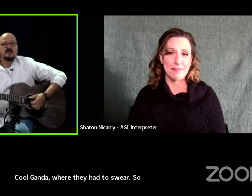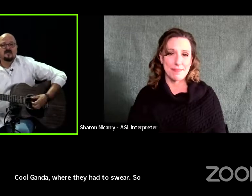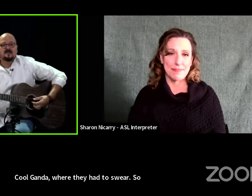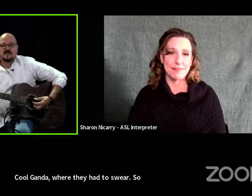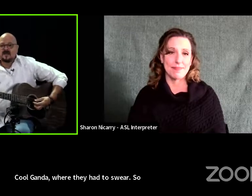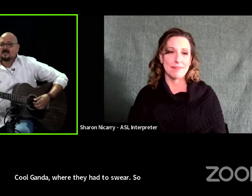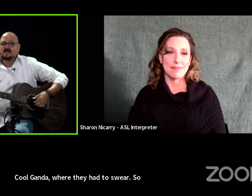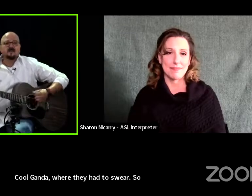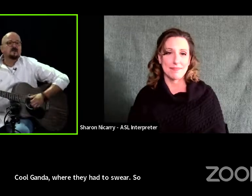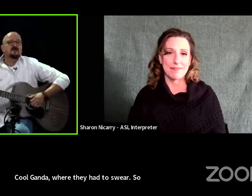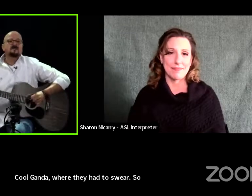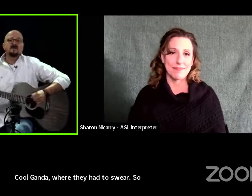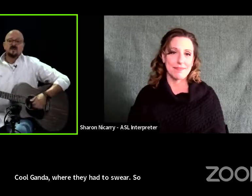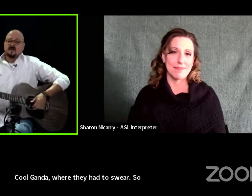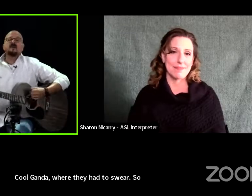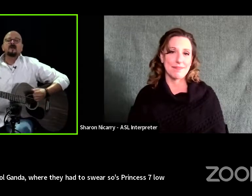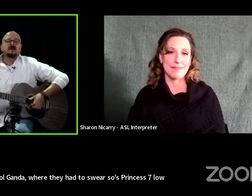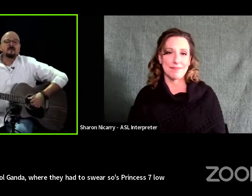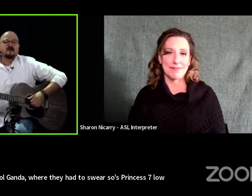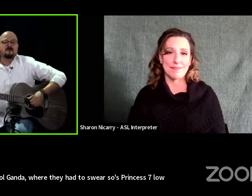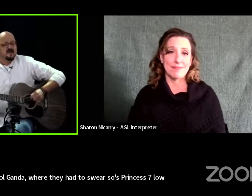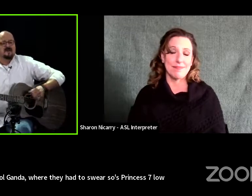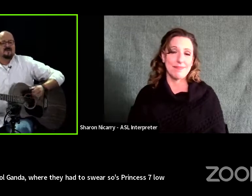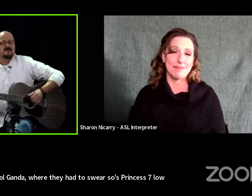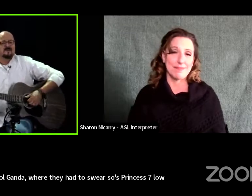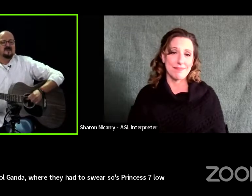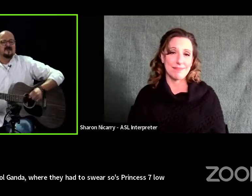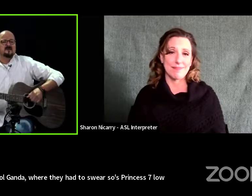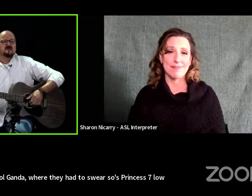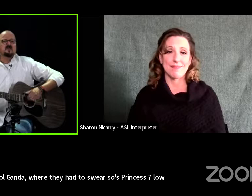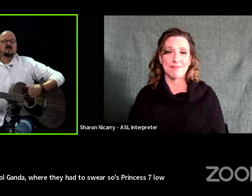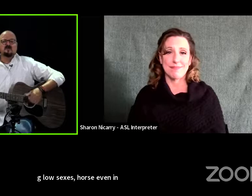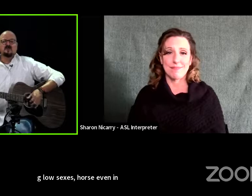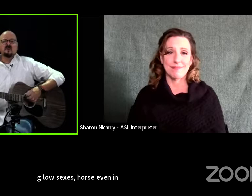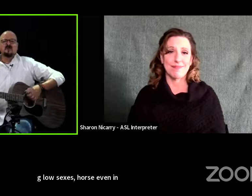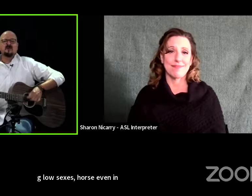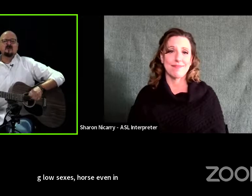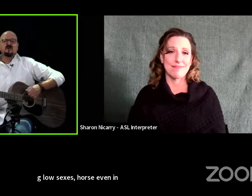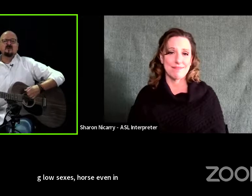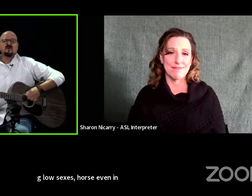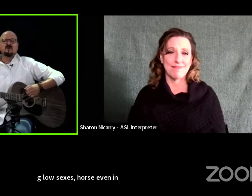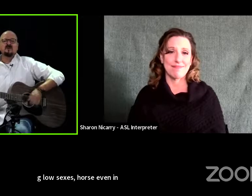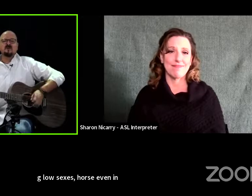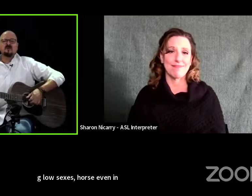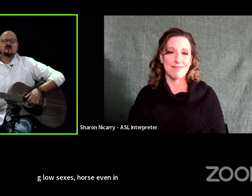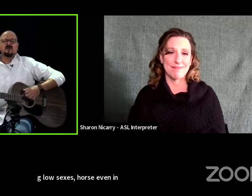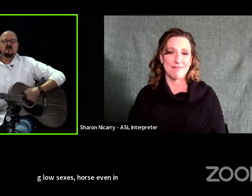los excesos, y bebiéndome tu